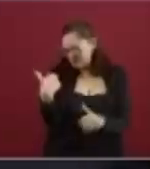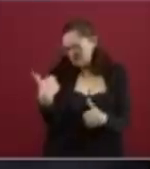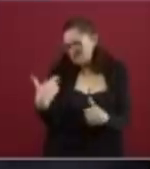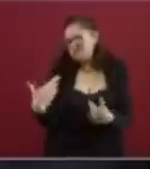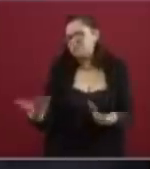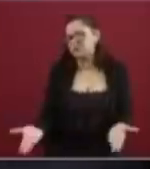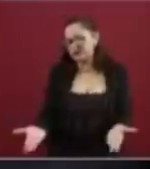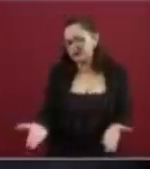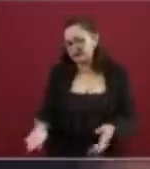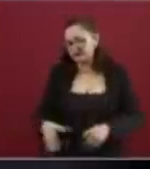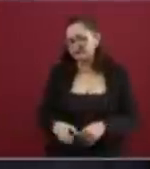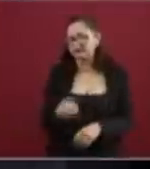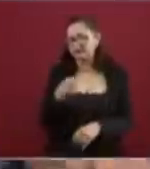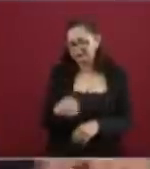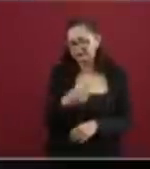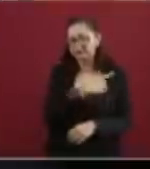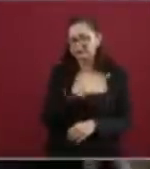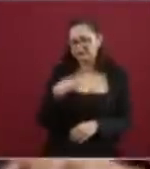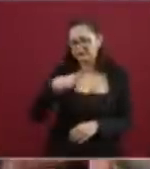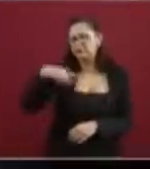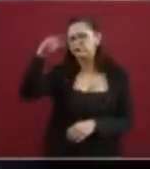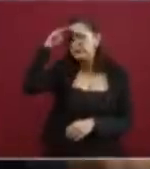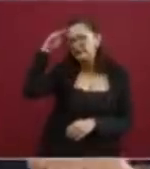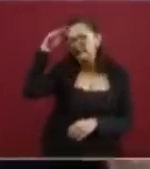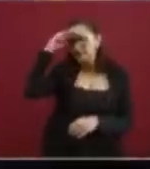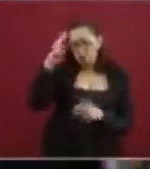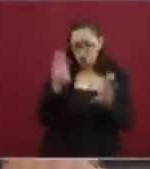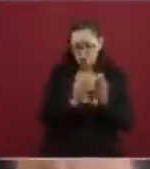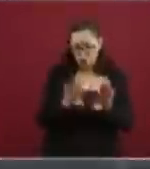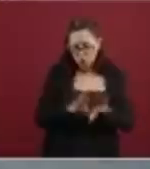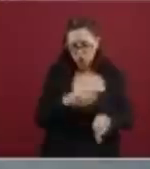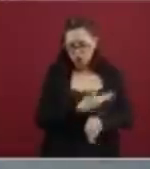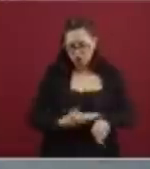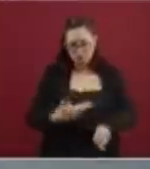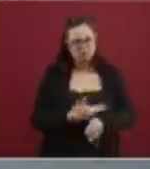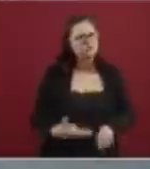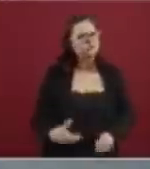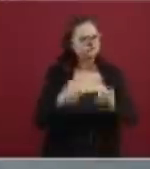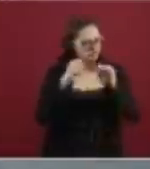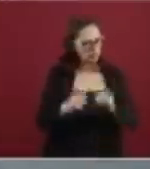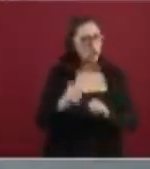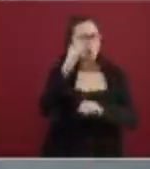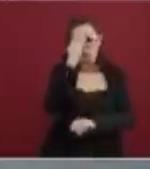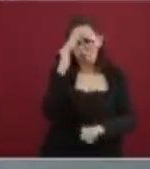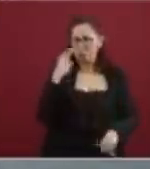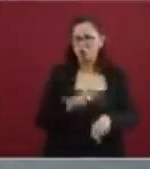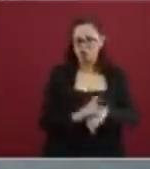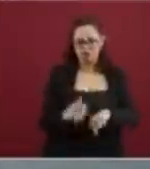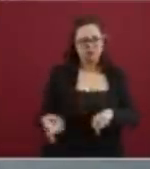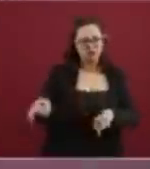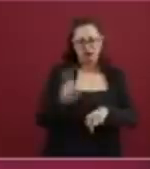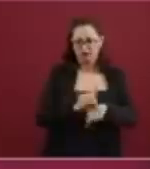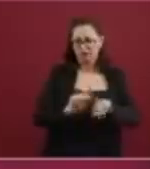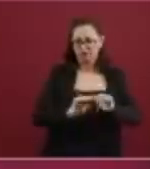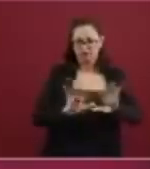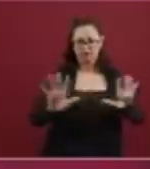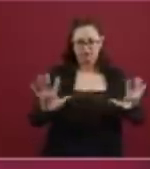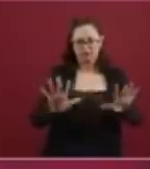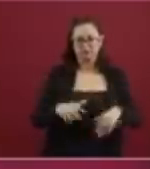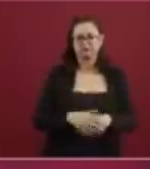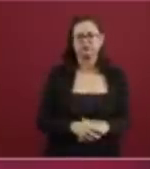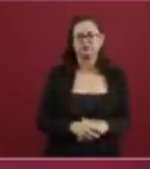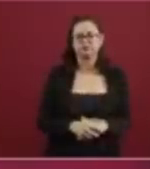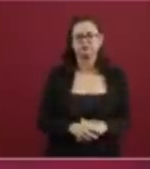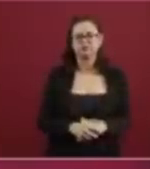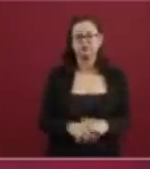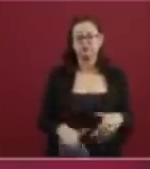se le daría? Pero sí vamos a conmemorar esa fecha, o sea, el 15